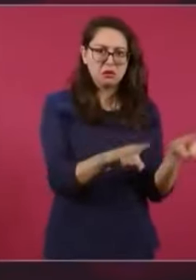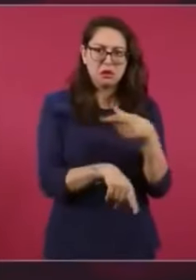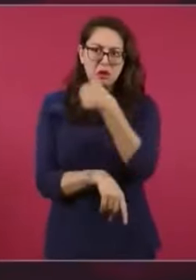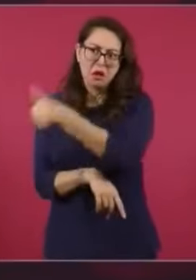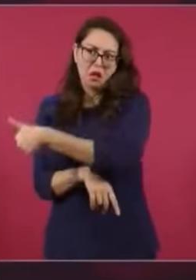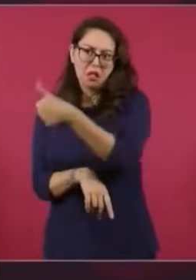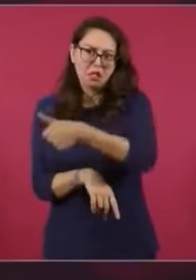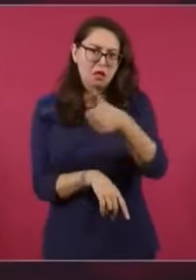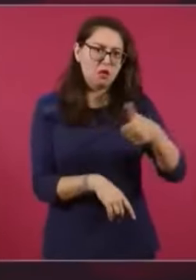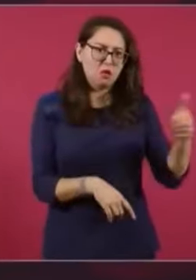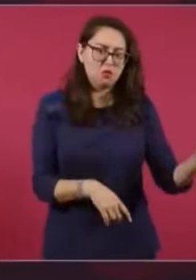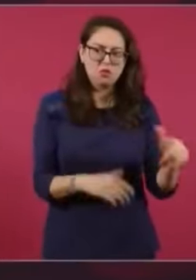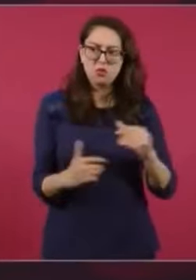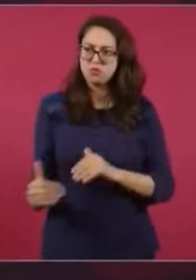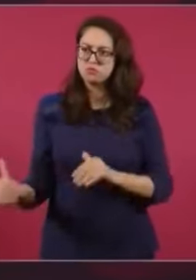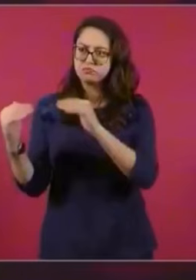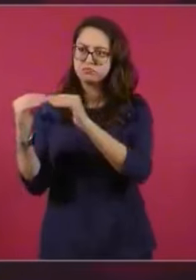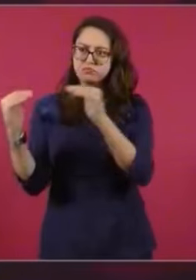y